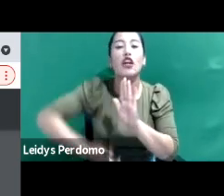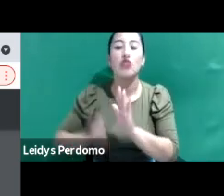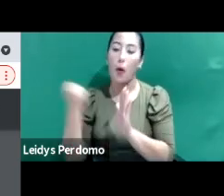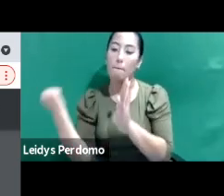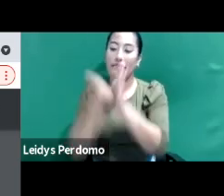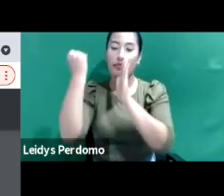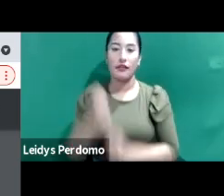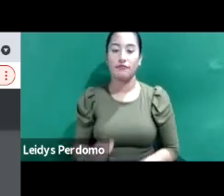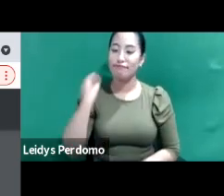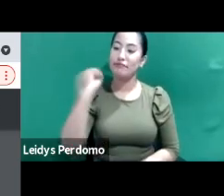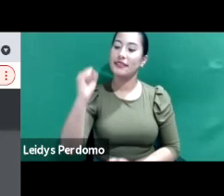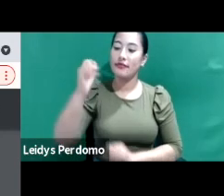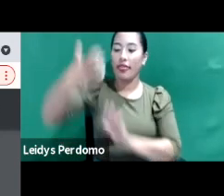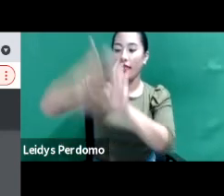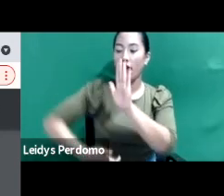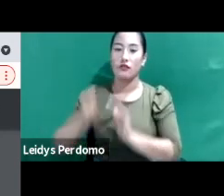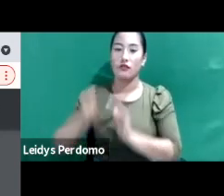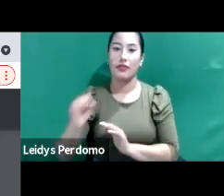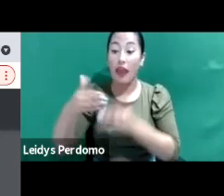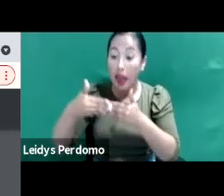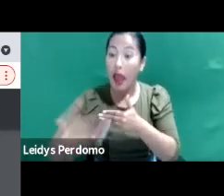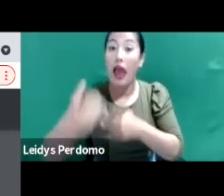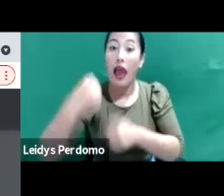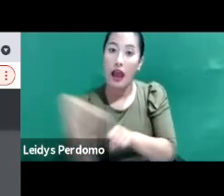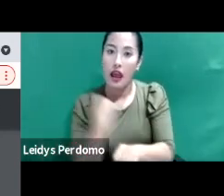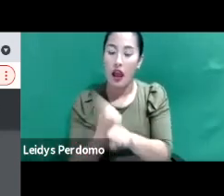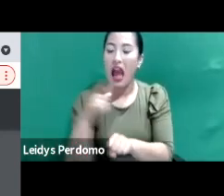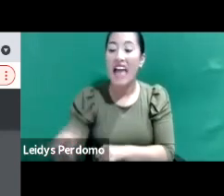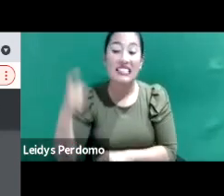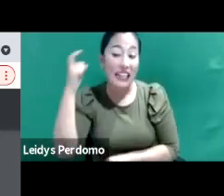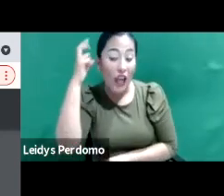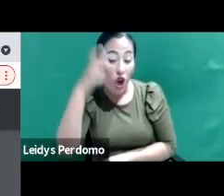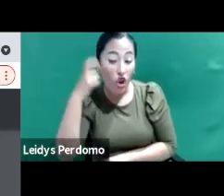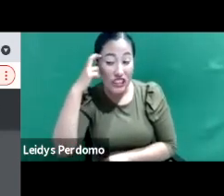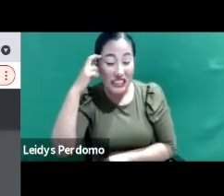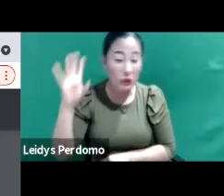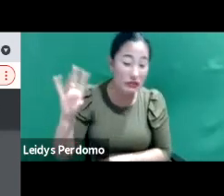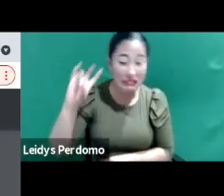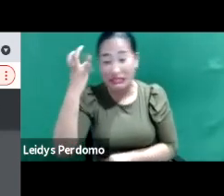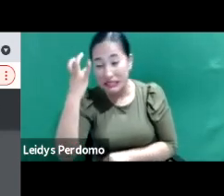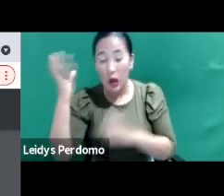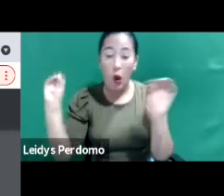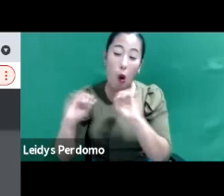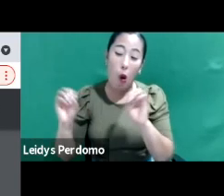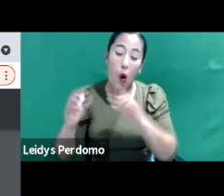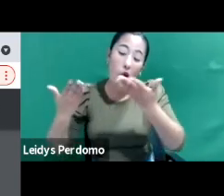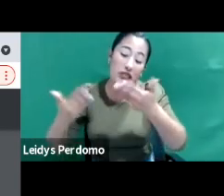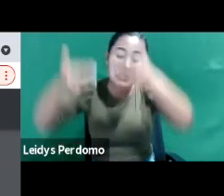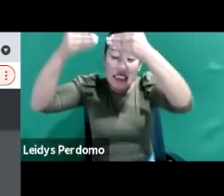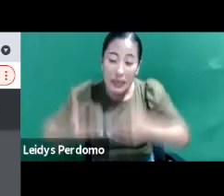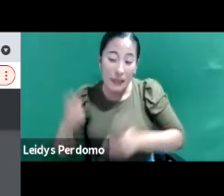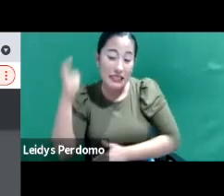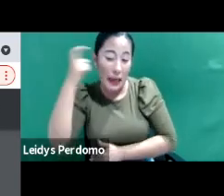trabajar sobre su déficit cognitivo o sobre su discapacidad intelectual. Esa